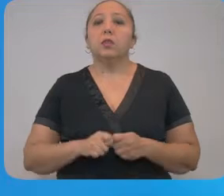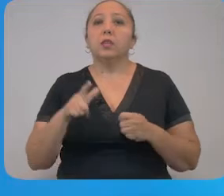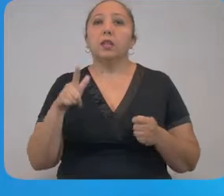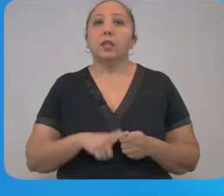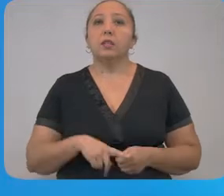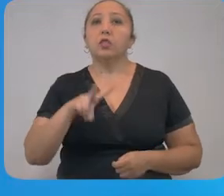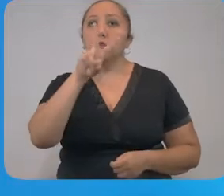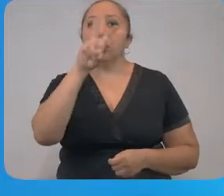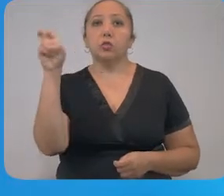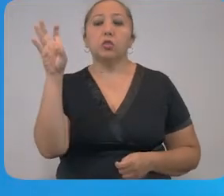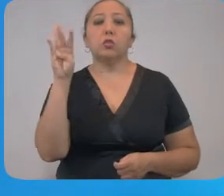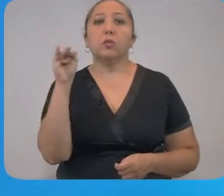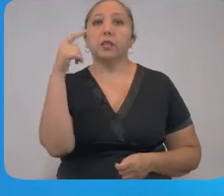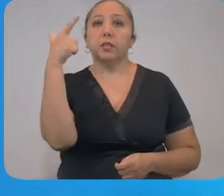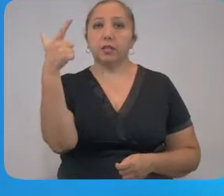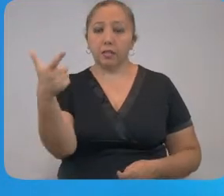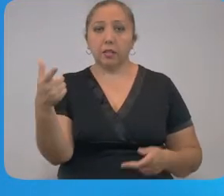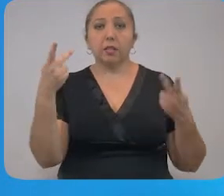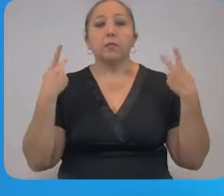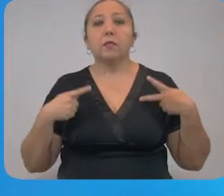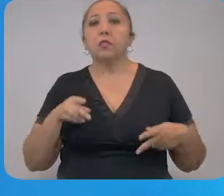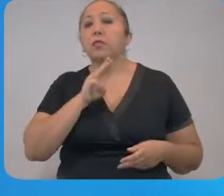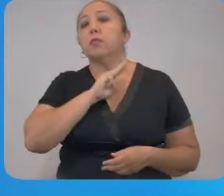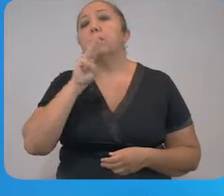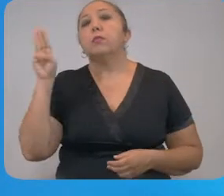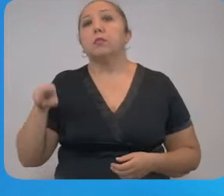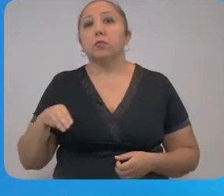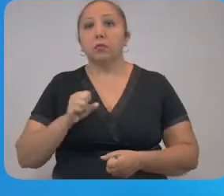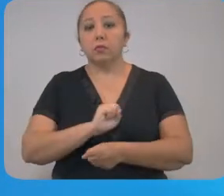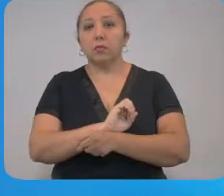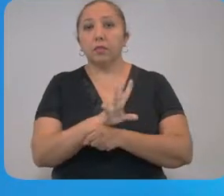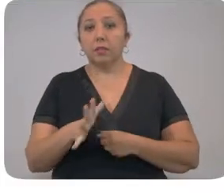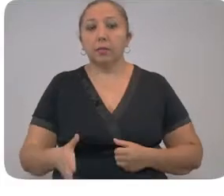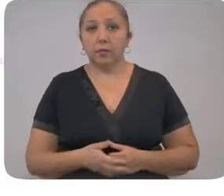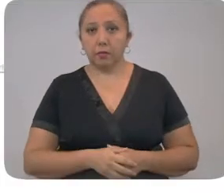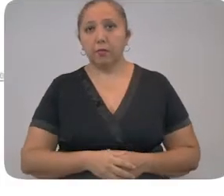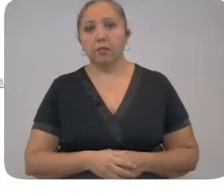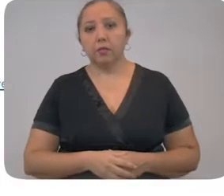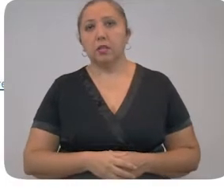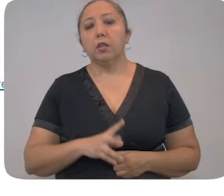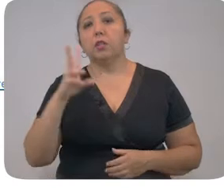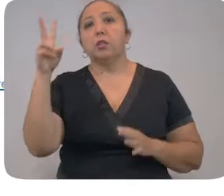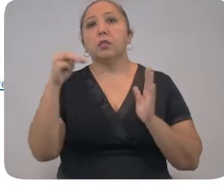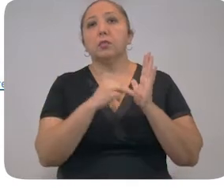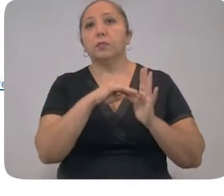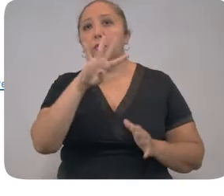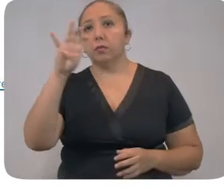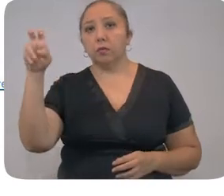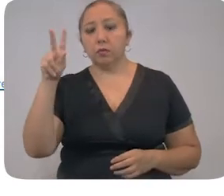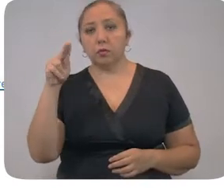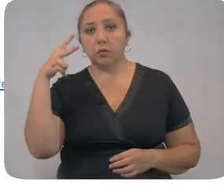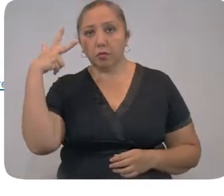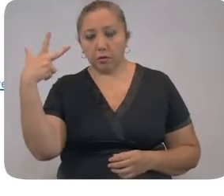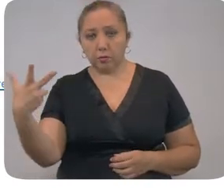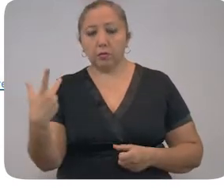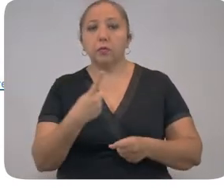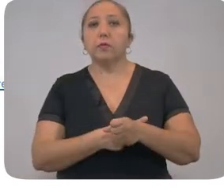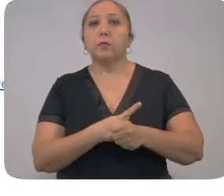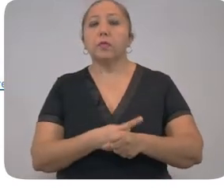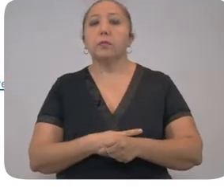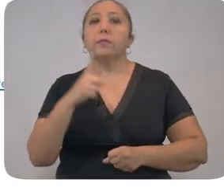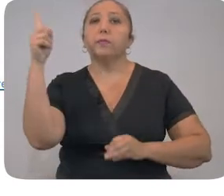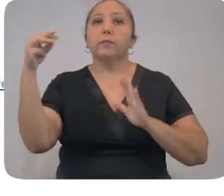total, son 297 las personas fallecidas a causa del coronavirus. De los 2,488 casos